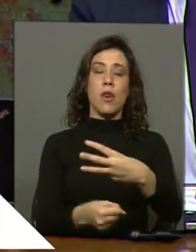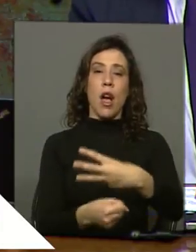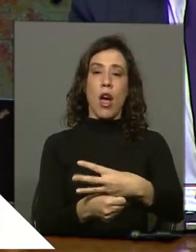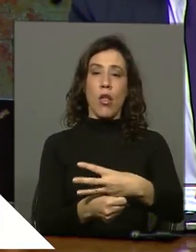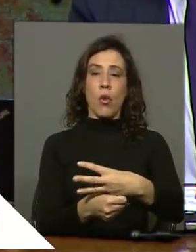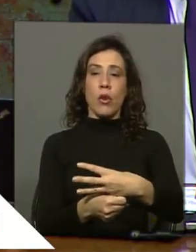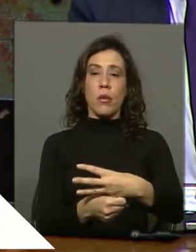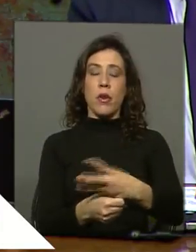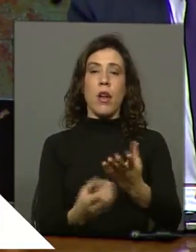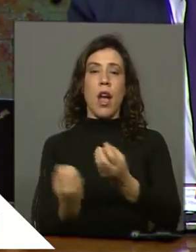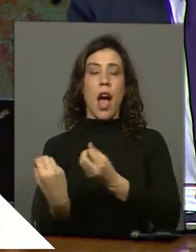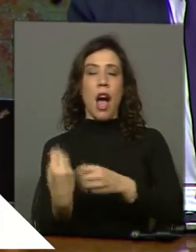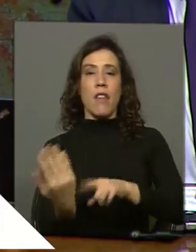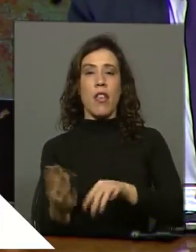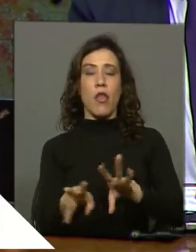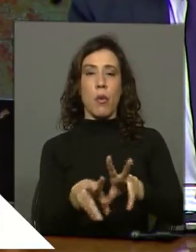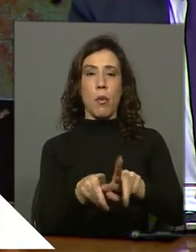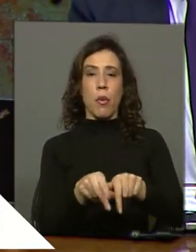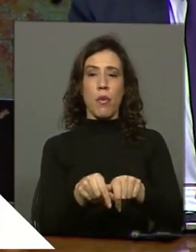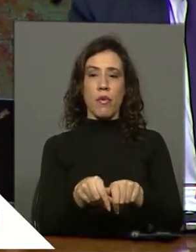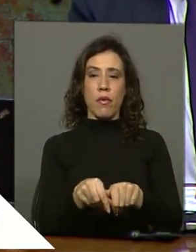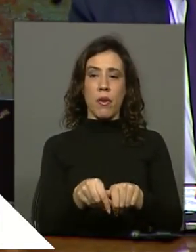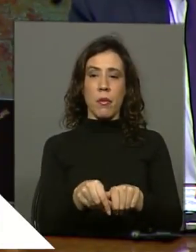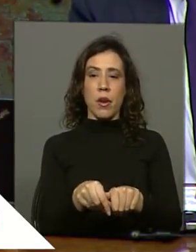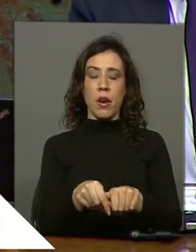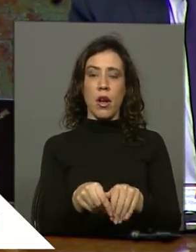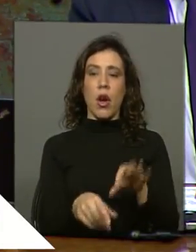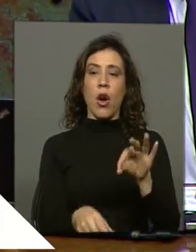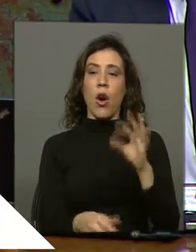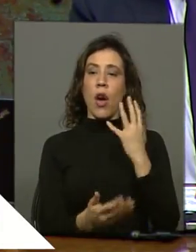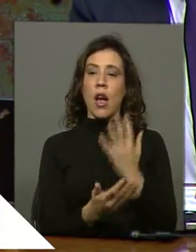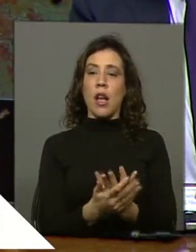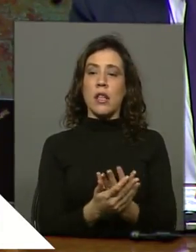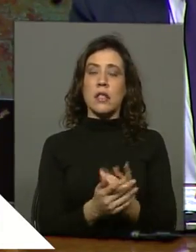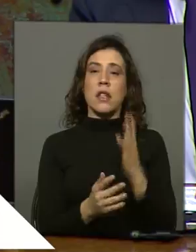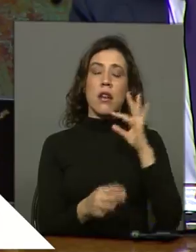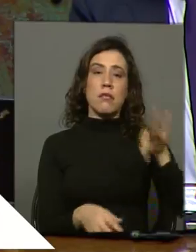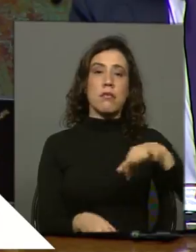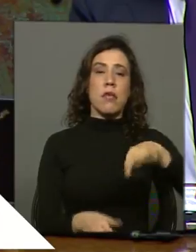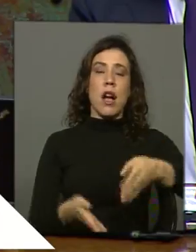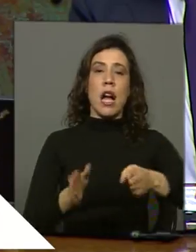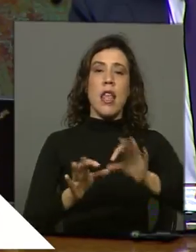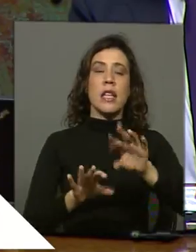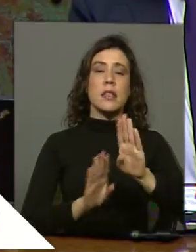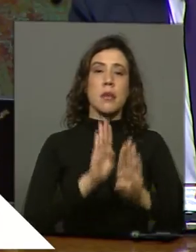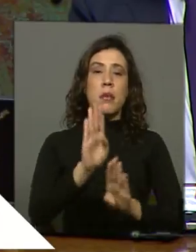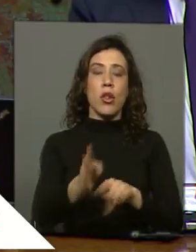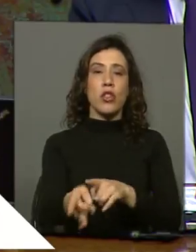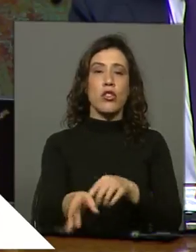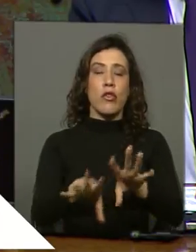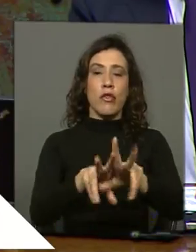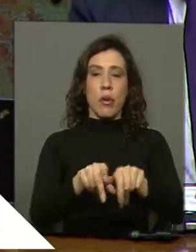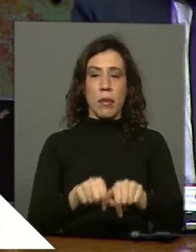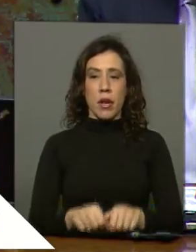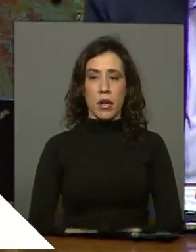mayores que han sido abandonados por su familia o que se encuentren en estado de calle y sin el debido recuerdo familiar